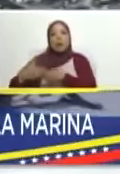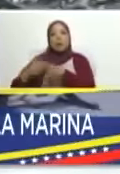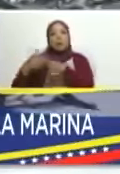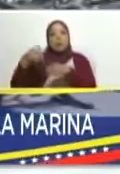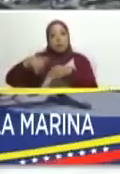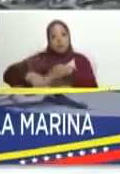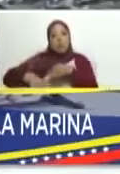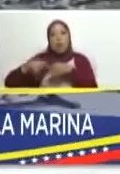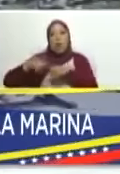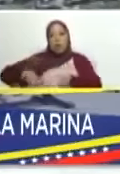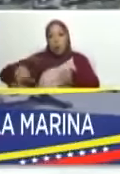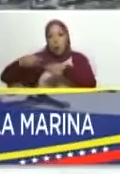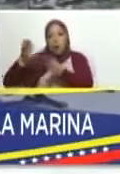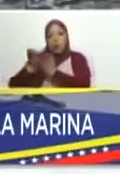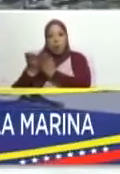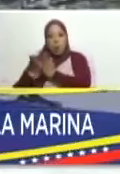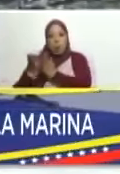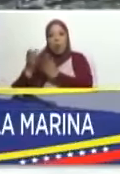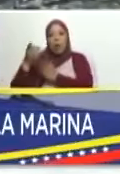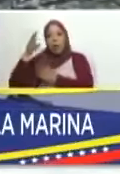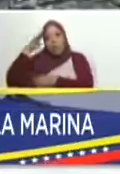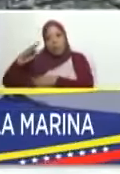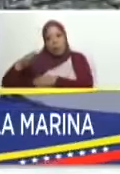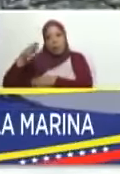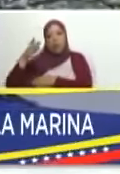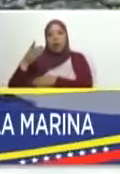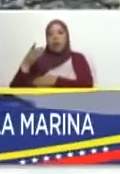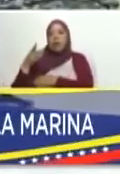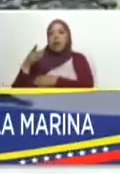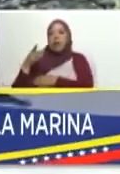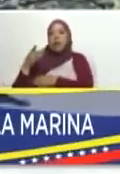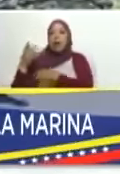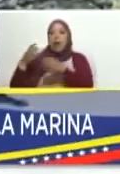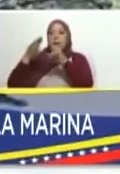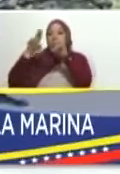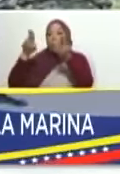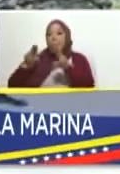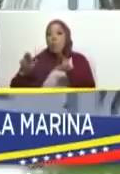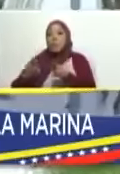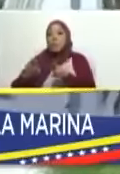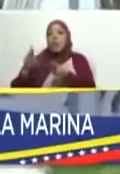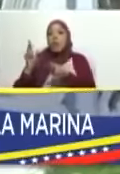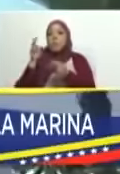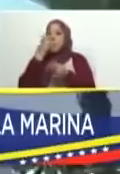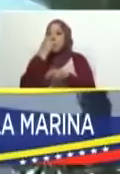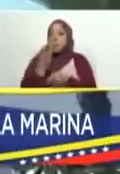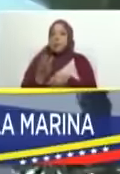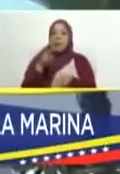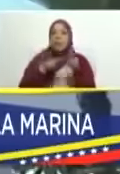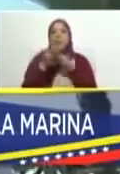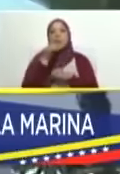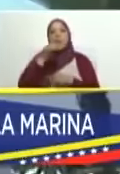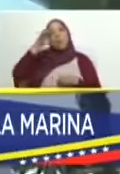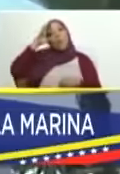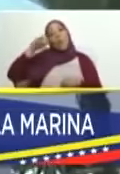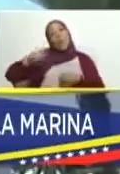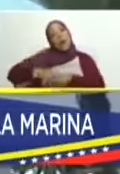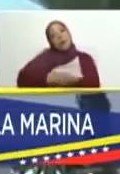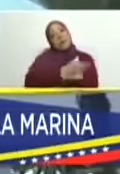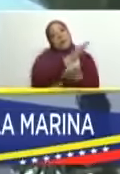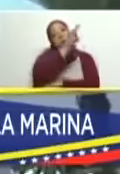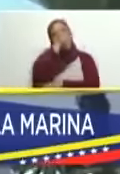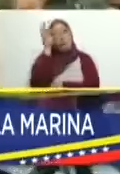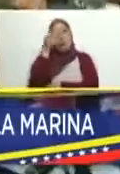este sector, incorporando elementos que lo resaltan como un museo naval a cielo abierto. El jefe de Estado